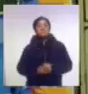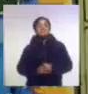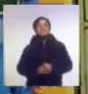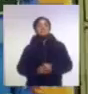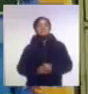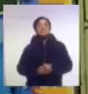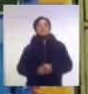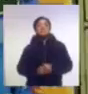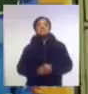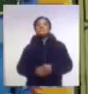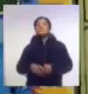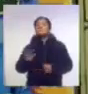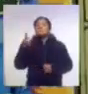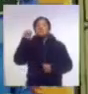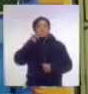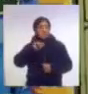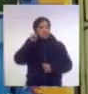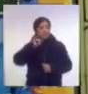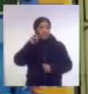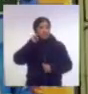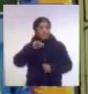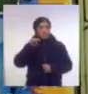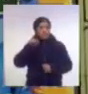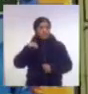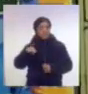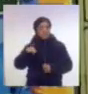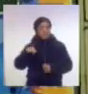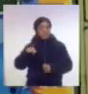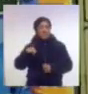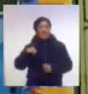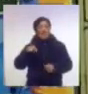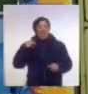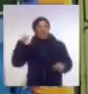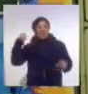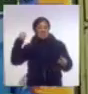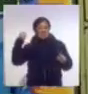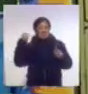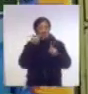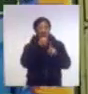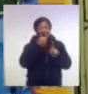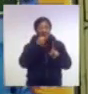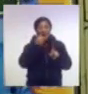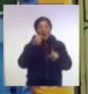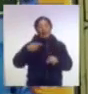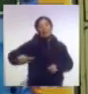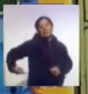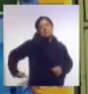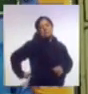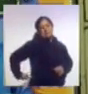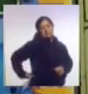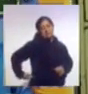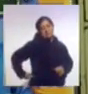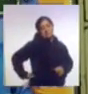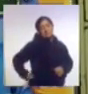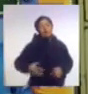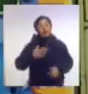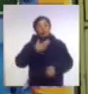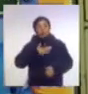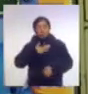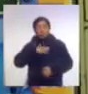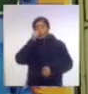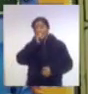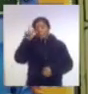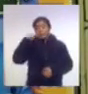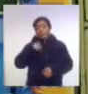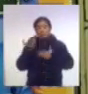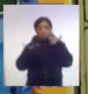el primer órgano al que van a atacar es al riñoncito. Entonces, uno como nutriólogo, como profesional, para